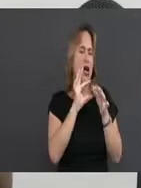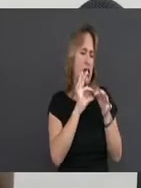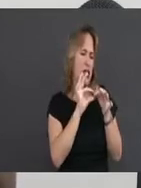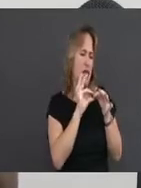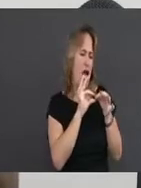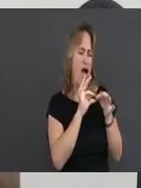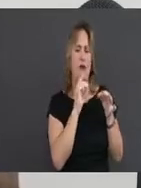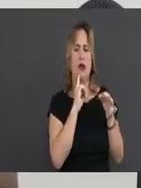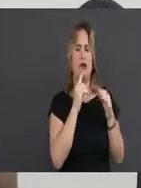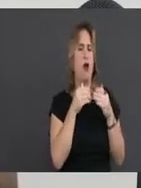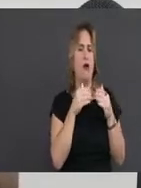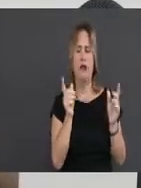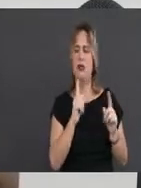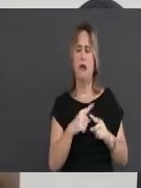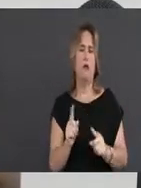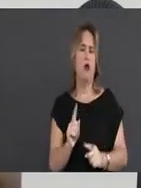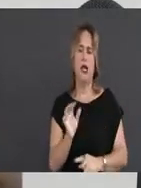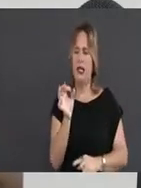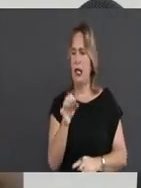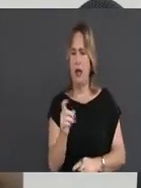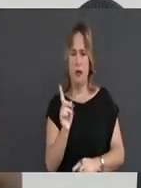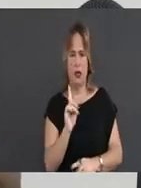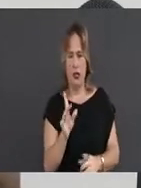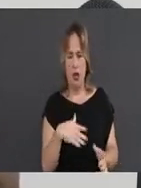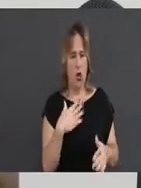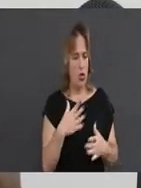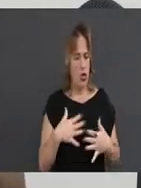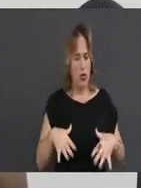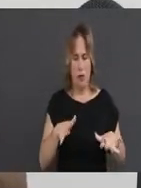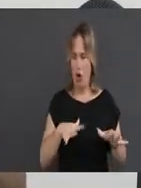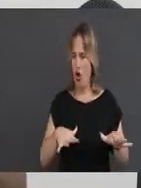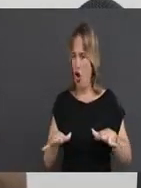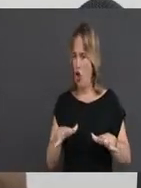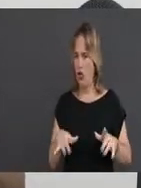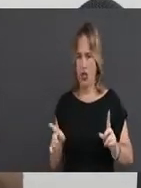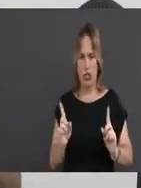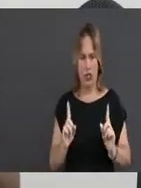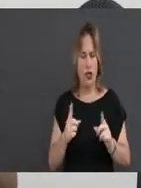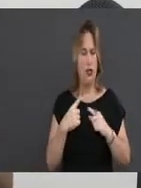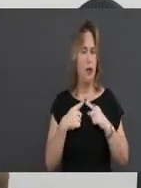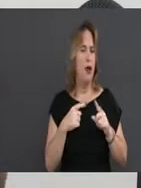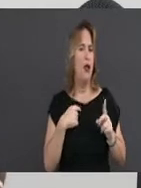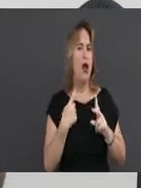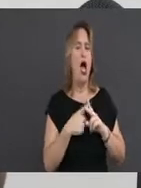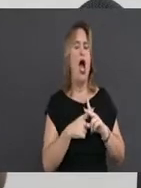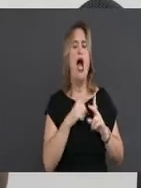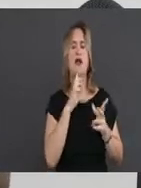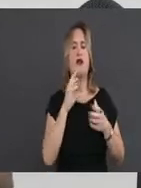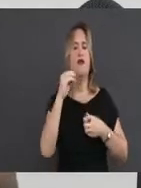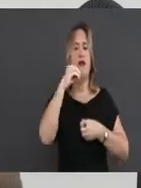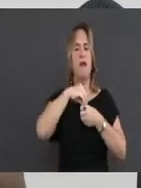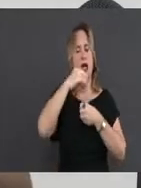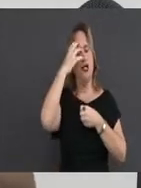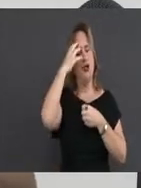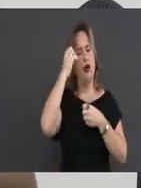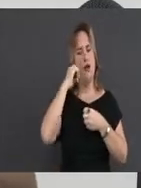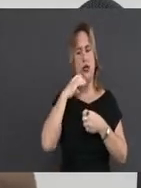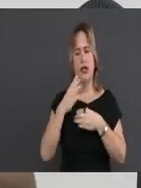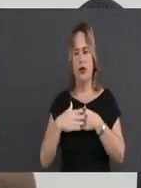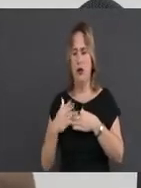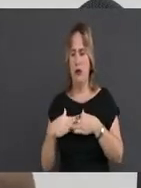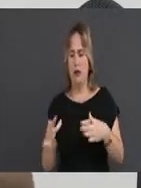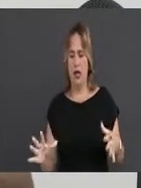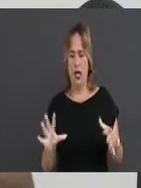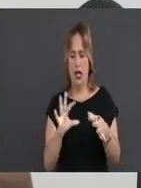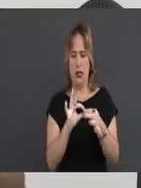esté abierto porque realmente no están las condiciones, pero tenemos un mecanismo entre gobierno, empresa